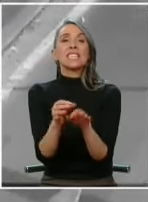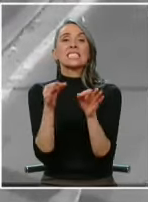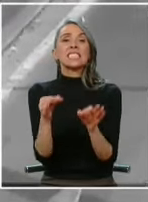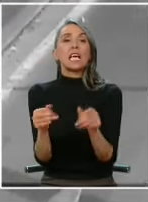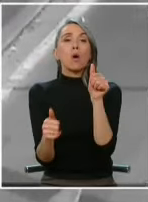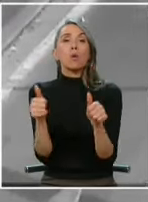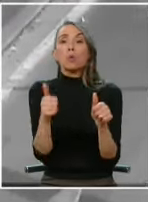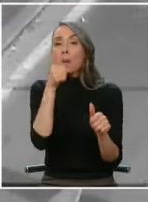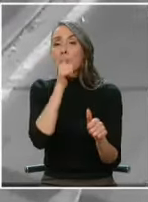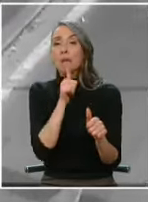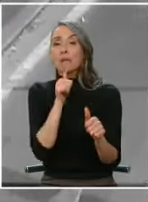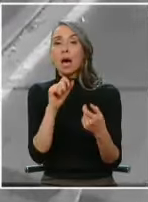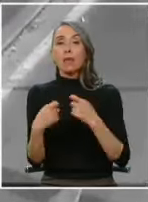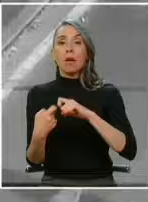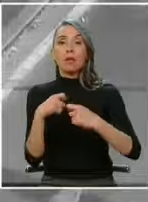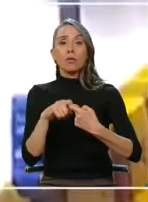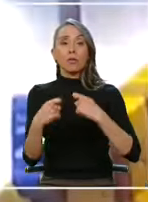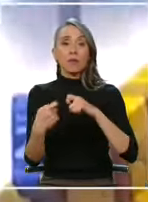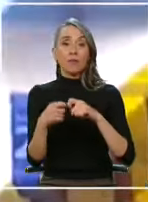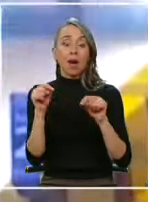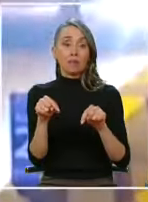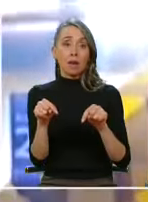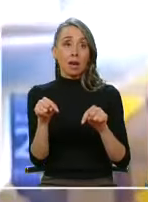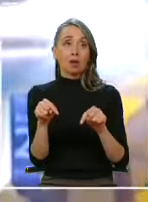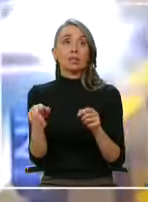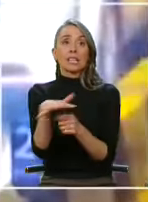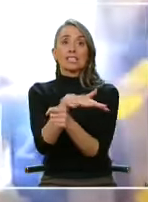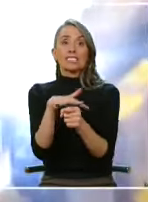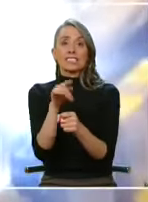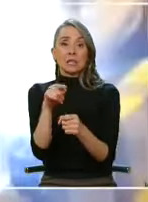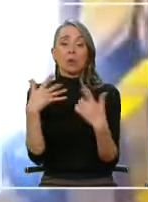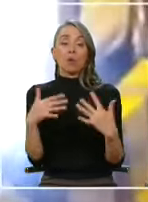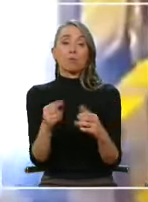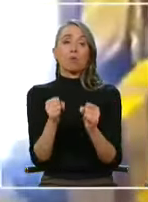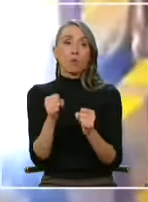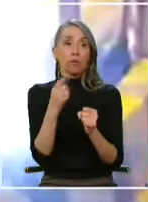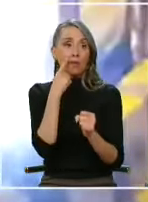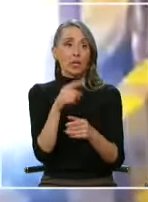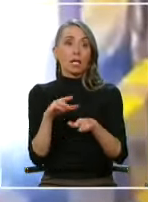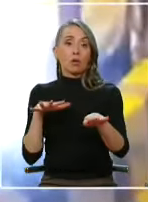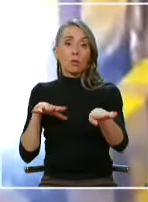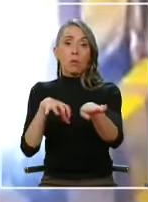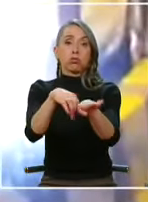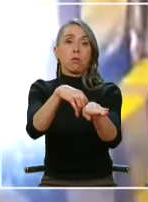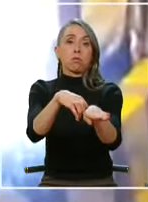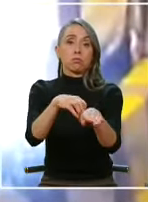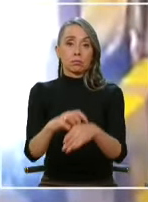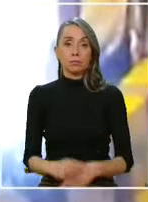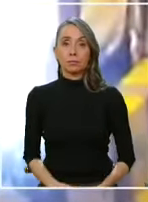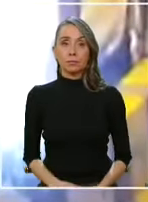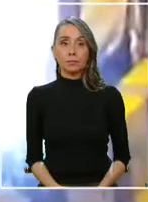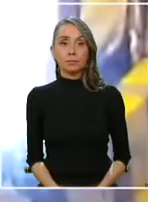versus privacidad un debate que surge a partir de situaciones extremas como estas